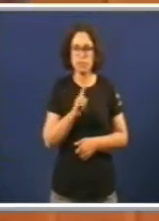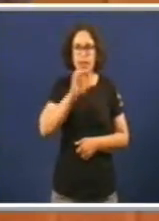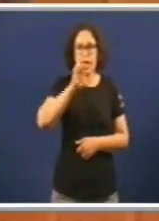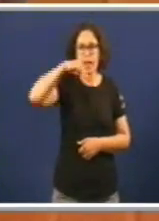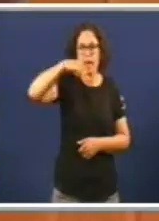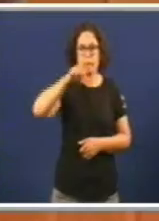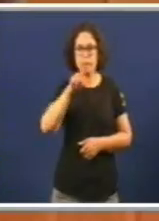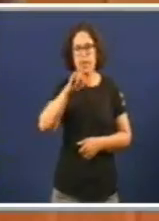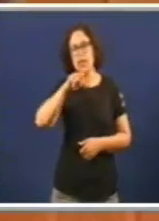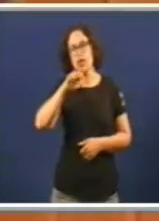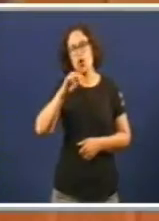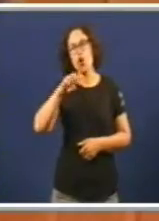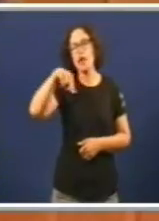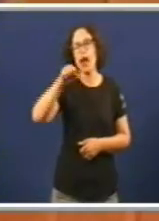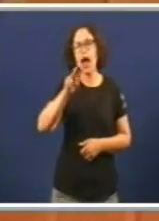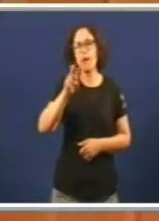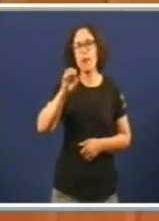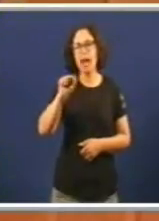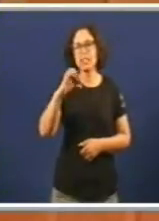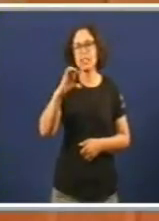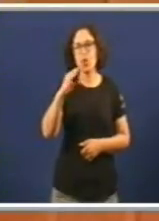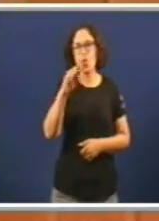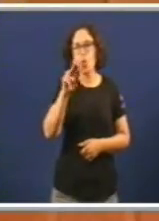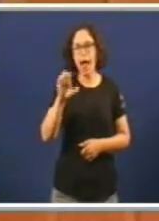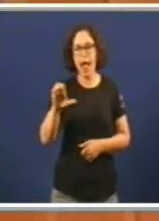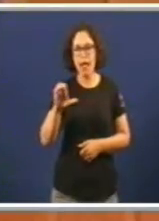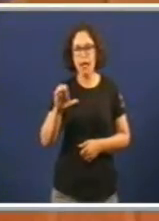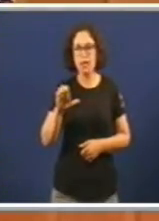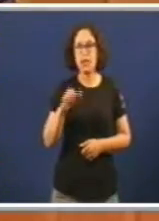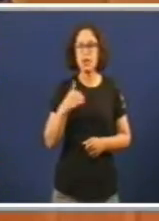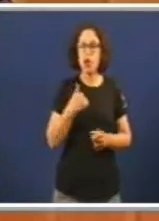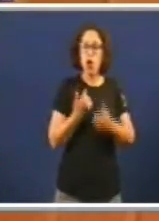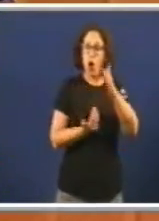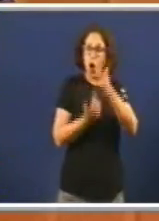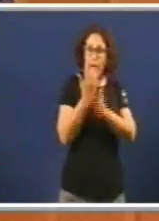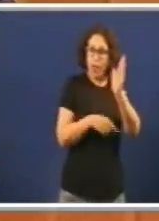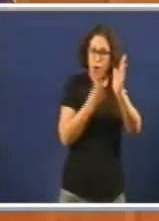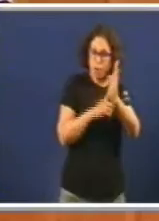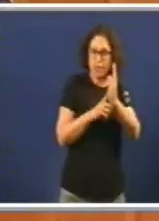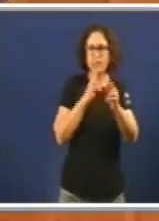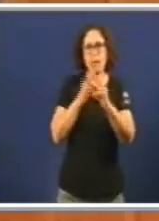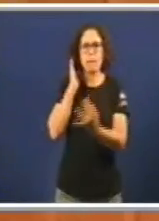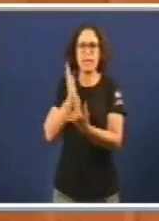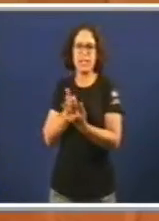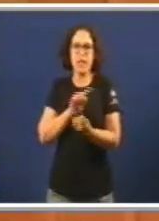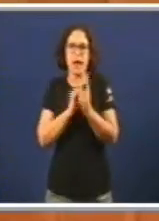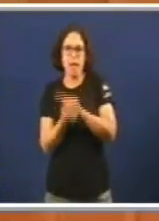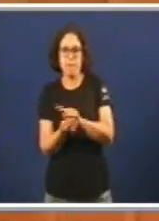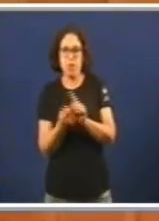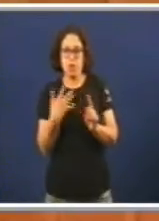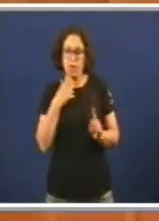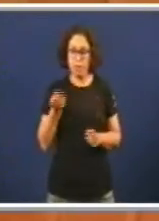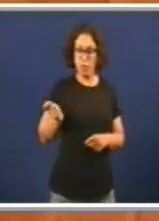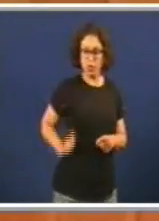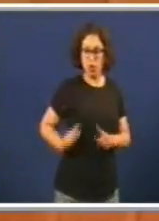por exemplo, pasan dun centro a xornada completa a unha xornada partida. Esos son problemas de conciliación da vida profesional, da